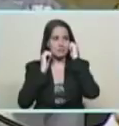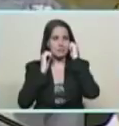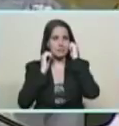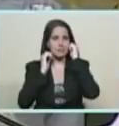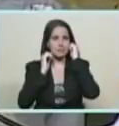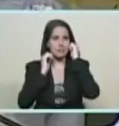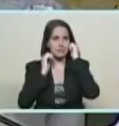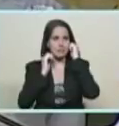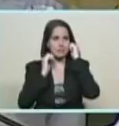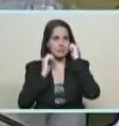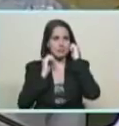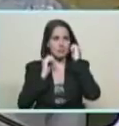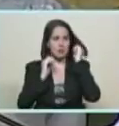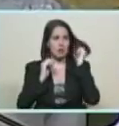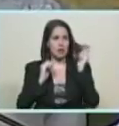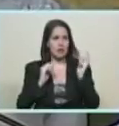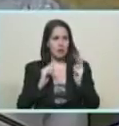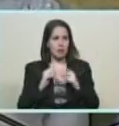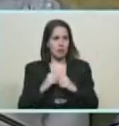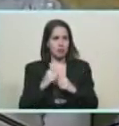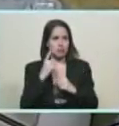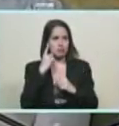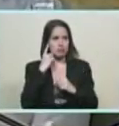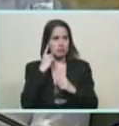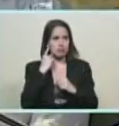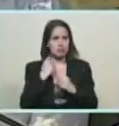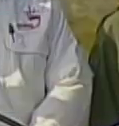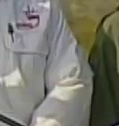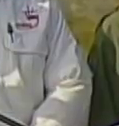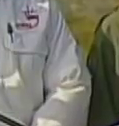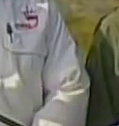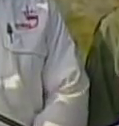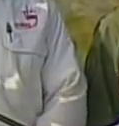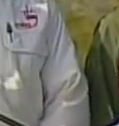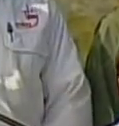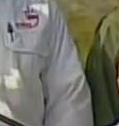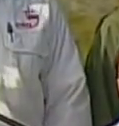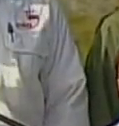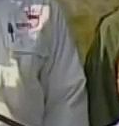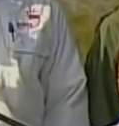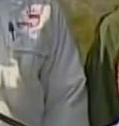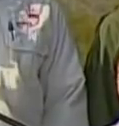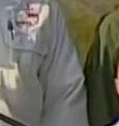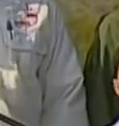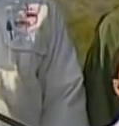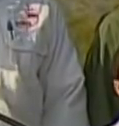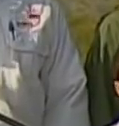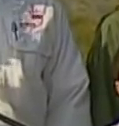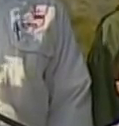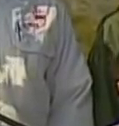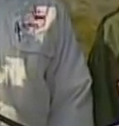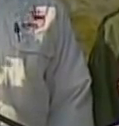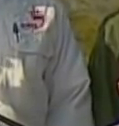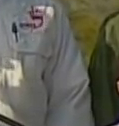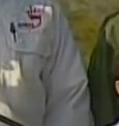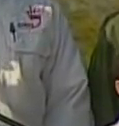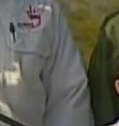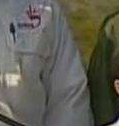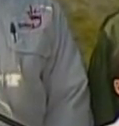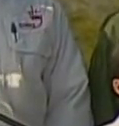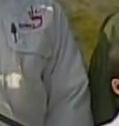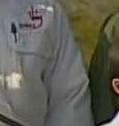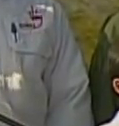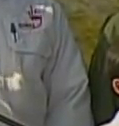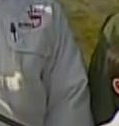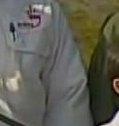declarado patrimonio cultural inmaterial de la humanidad por la UNESCO el pasado año 2016